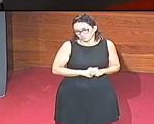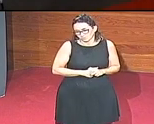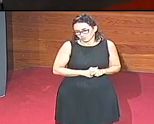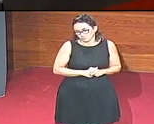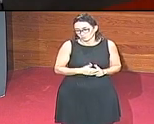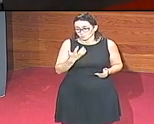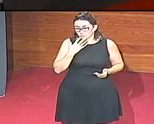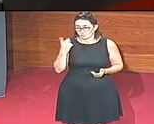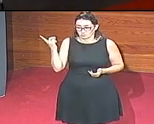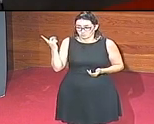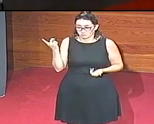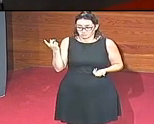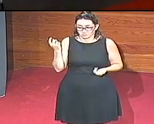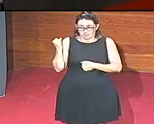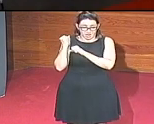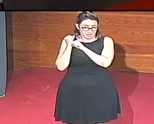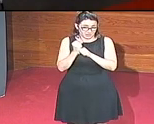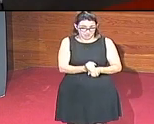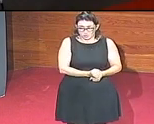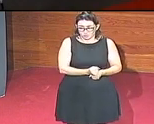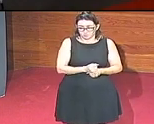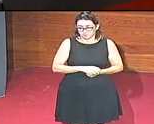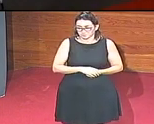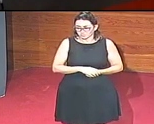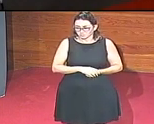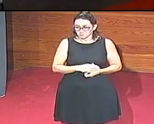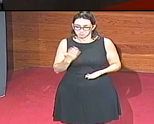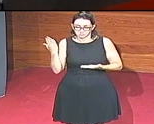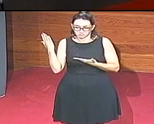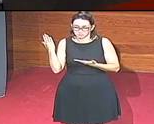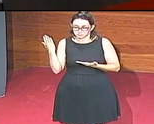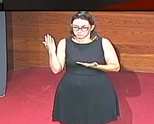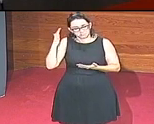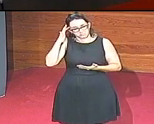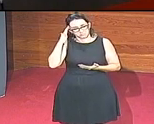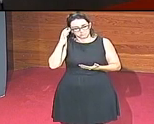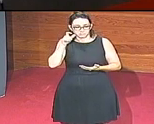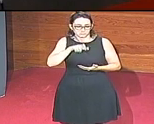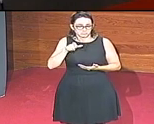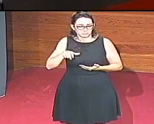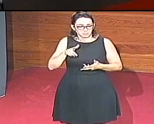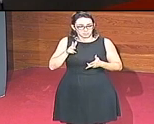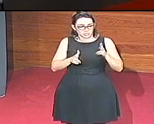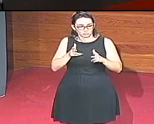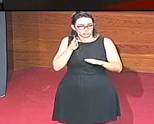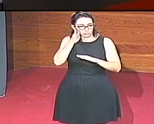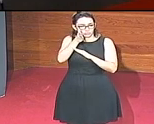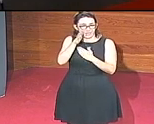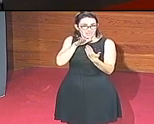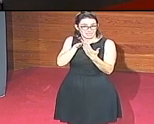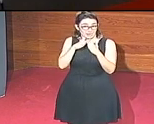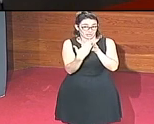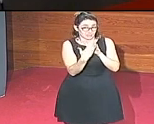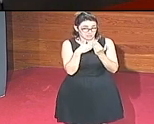o en aniversarios lo mismo vamos a hacer algo de la llegada de los vascos al everest desde